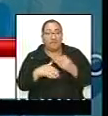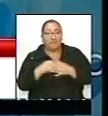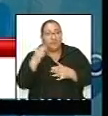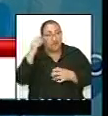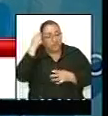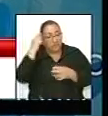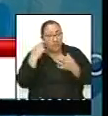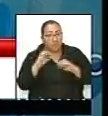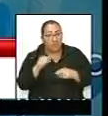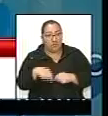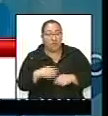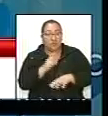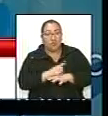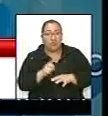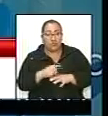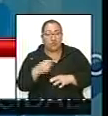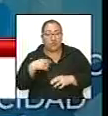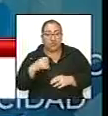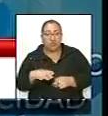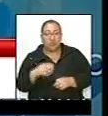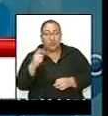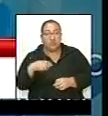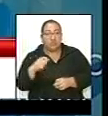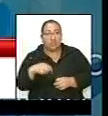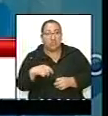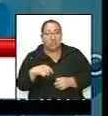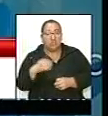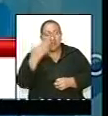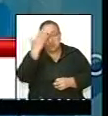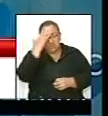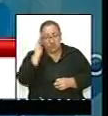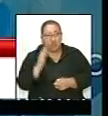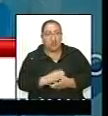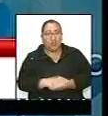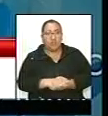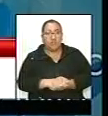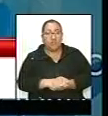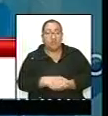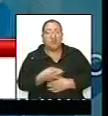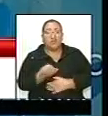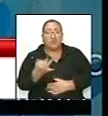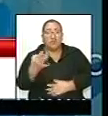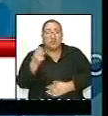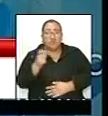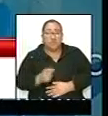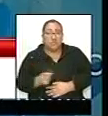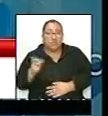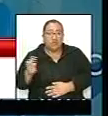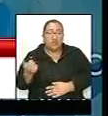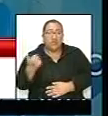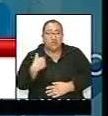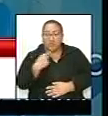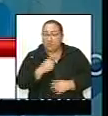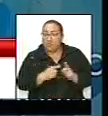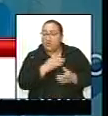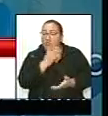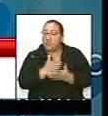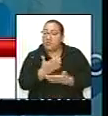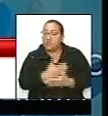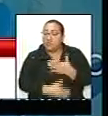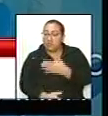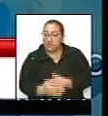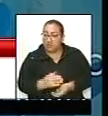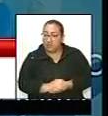políticas públicas de desarrollo social necesitamos saber cuántas personas tienen algún tipo de